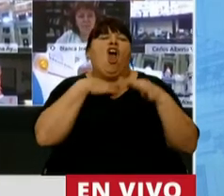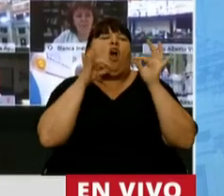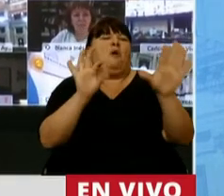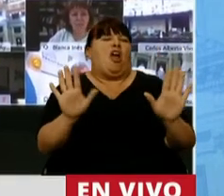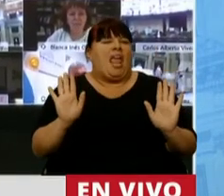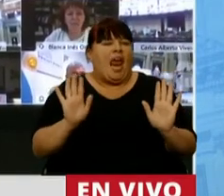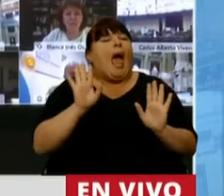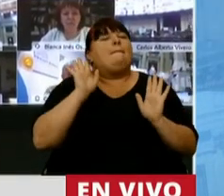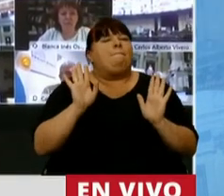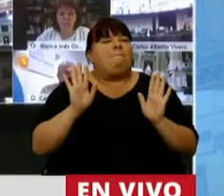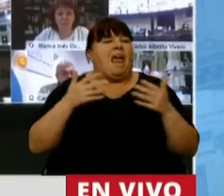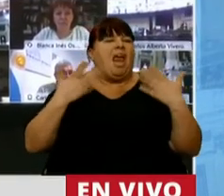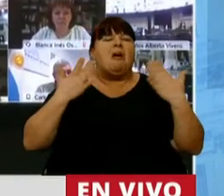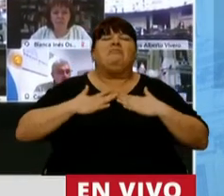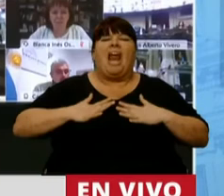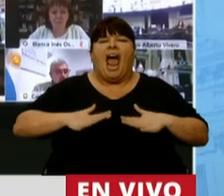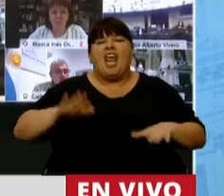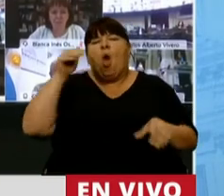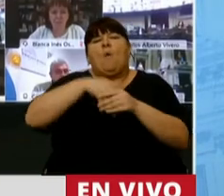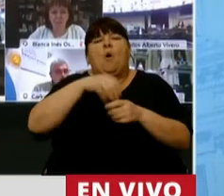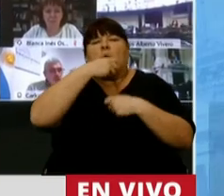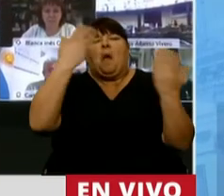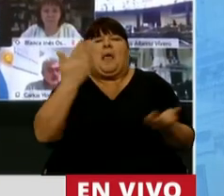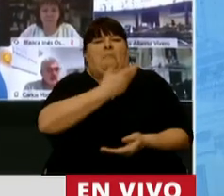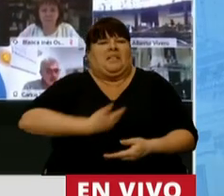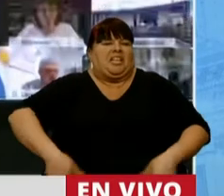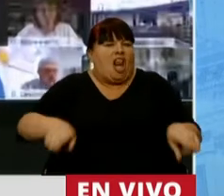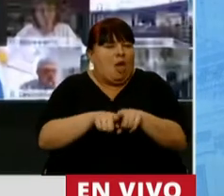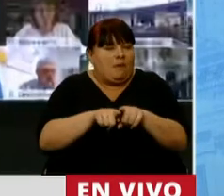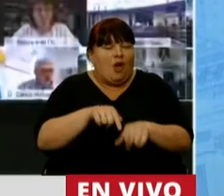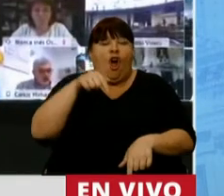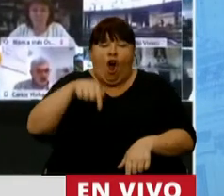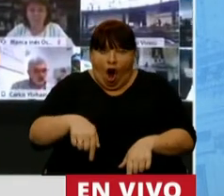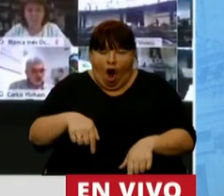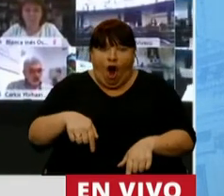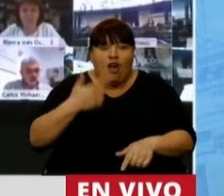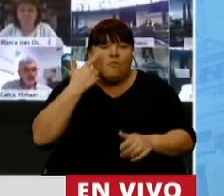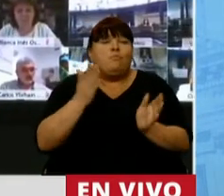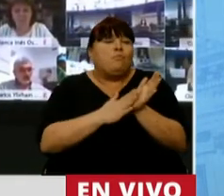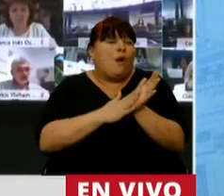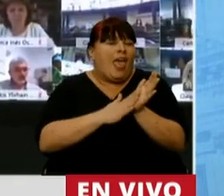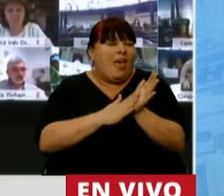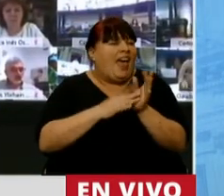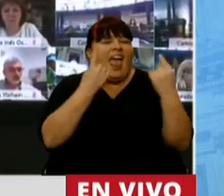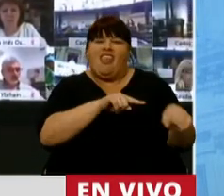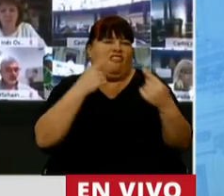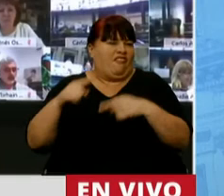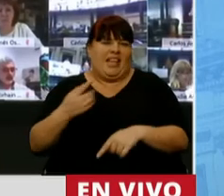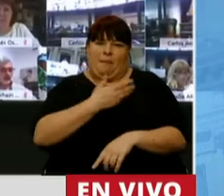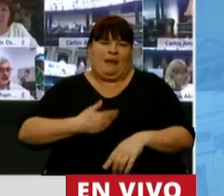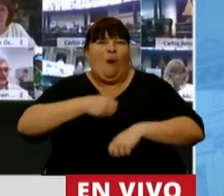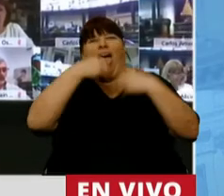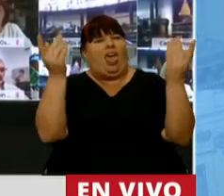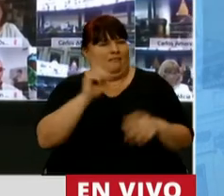plazca, pero con total desestrés, vota cualquier presidente. Y hoy venimos a demostrar que no es lo mismo cualquier